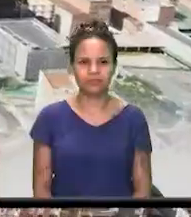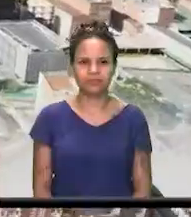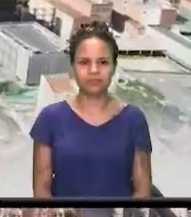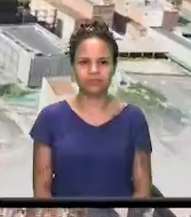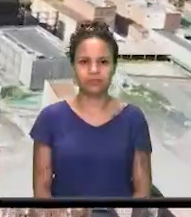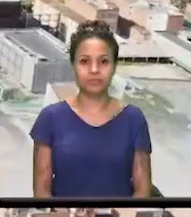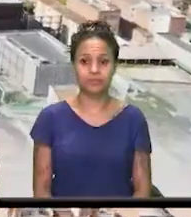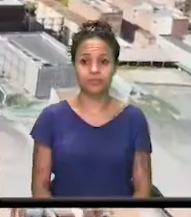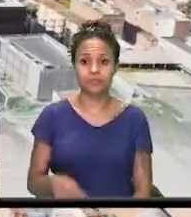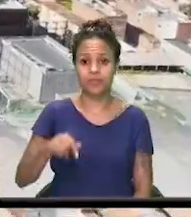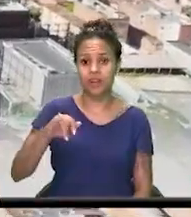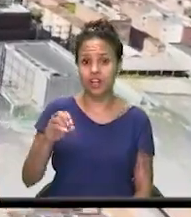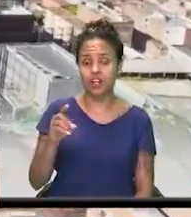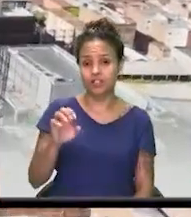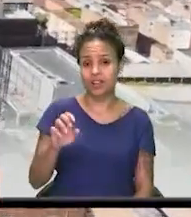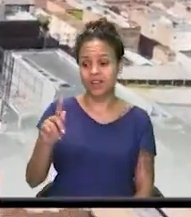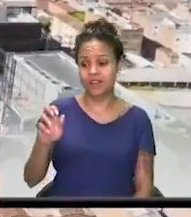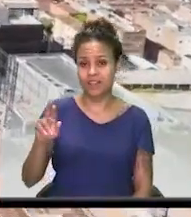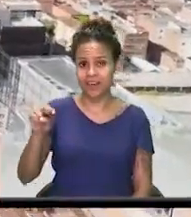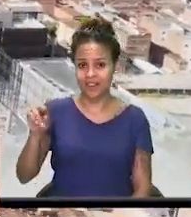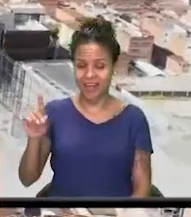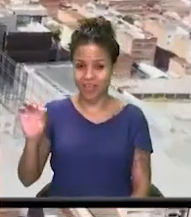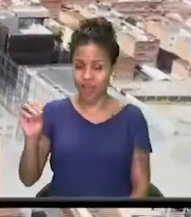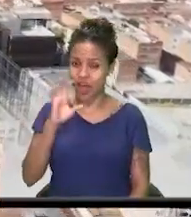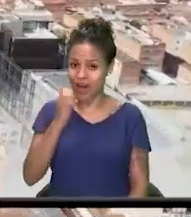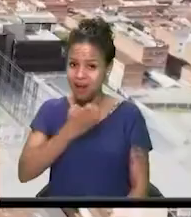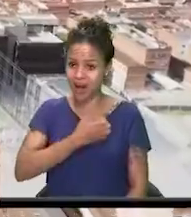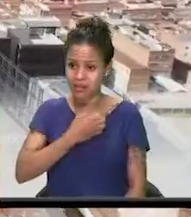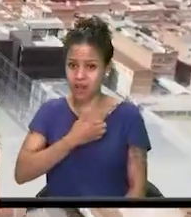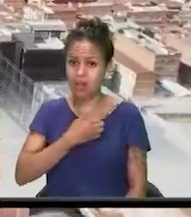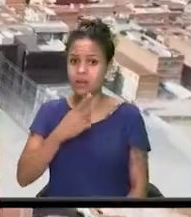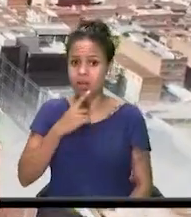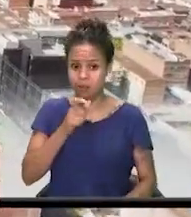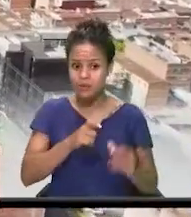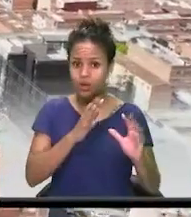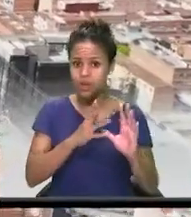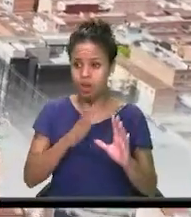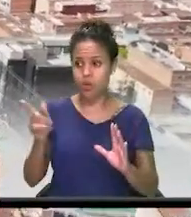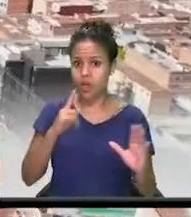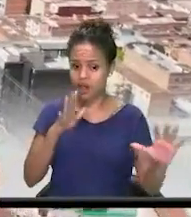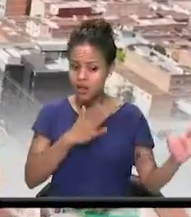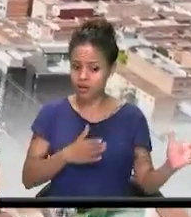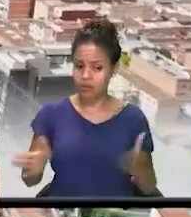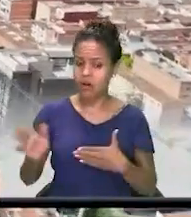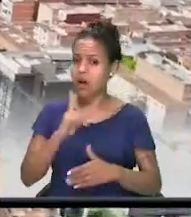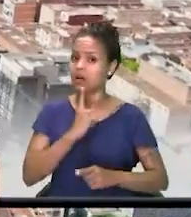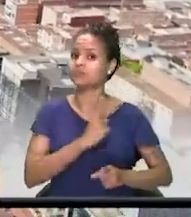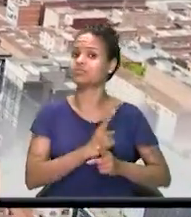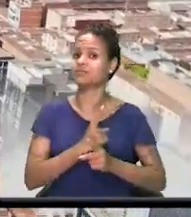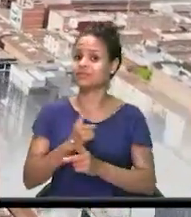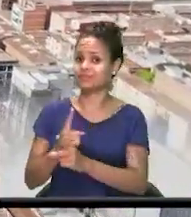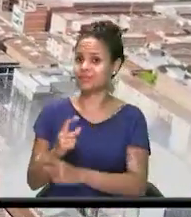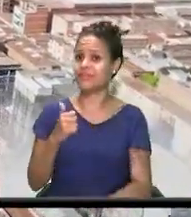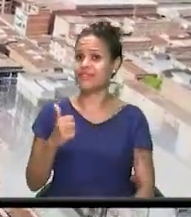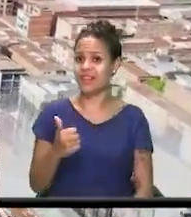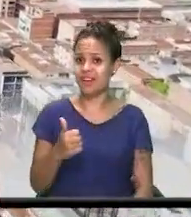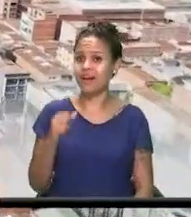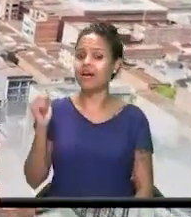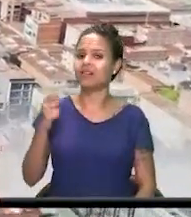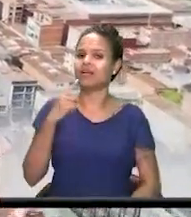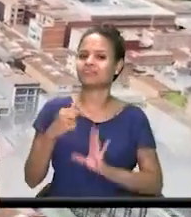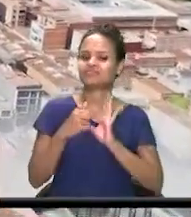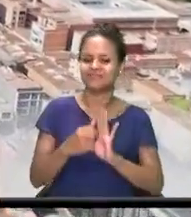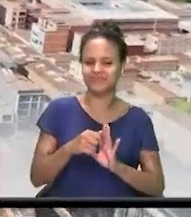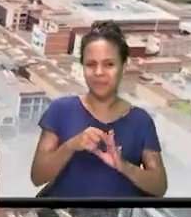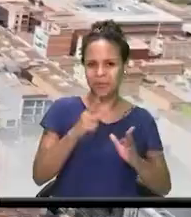El alcalde José Fernando Escobar Estrada le cumplió a los itagüiseños. Y así quedó evidenciado en su plan de